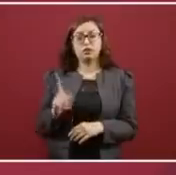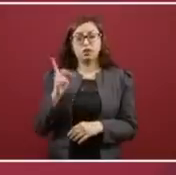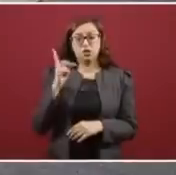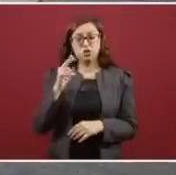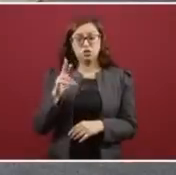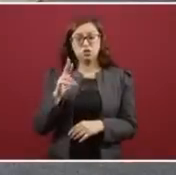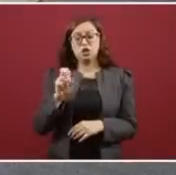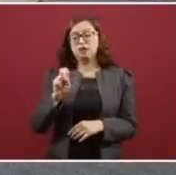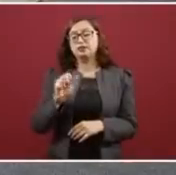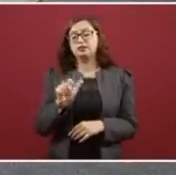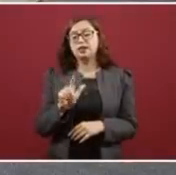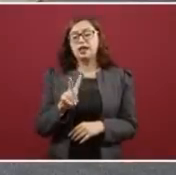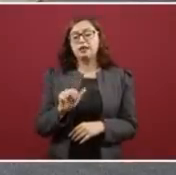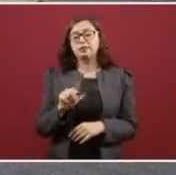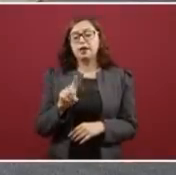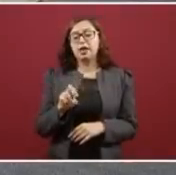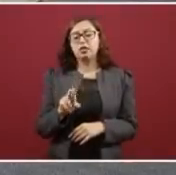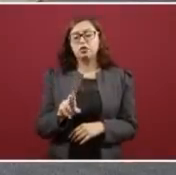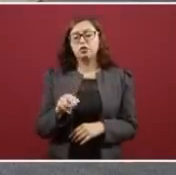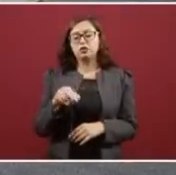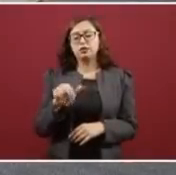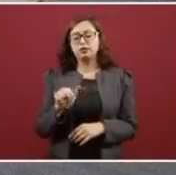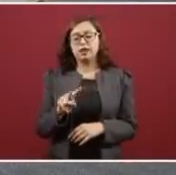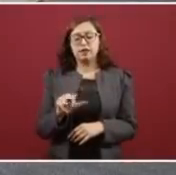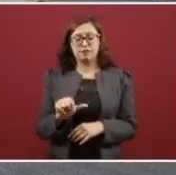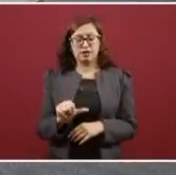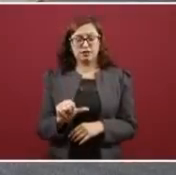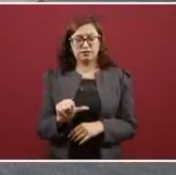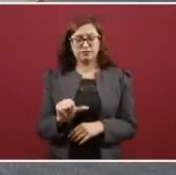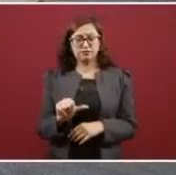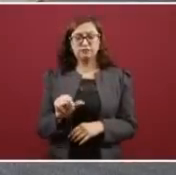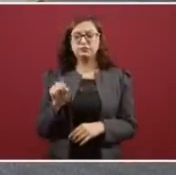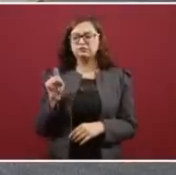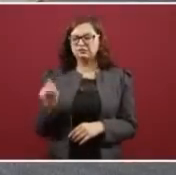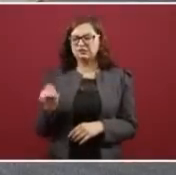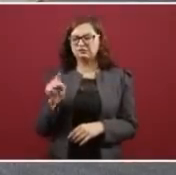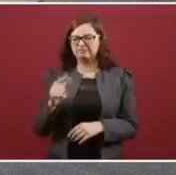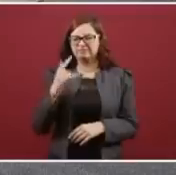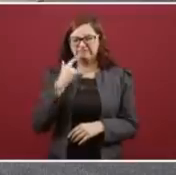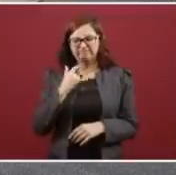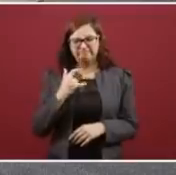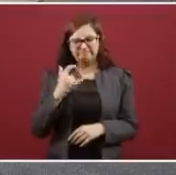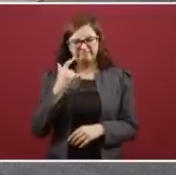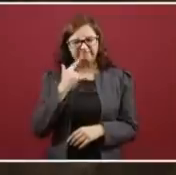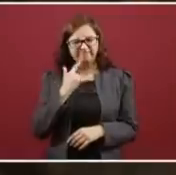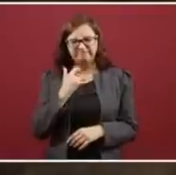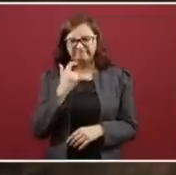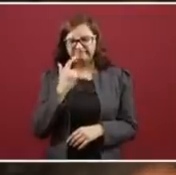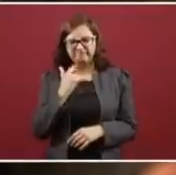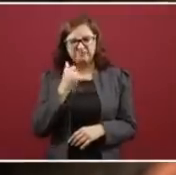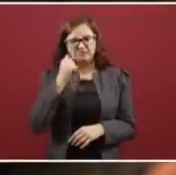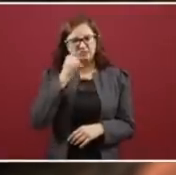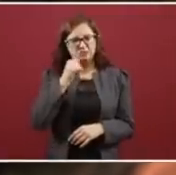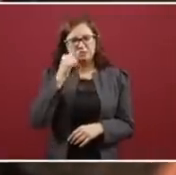salvador nava un luchador por la democracia extraordinario